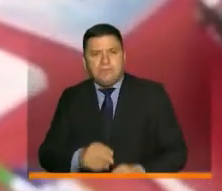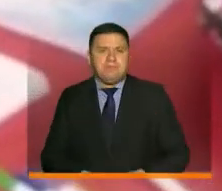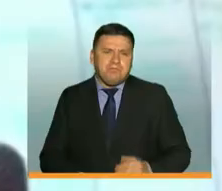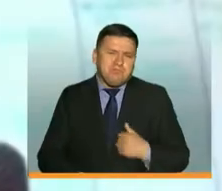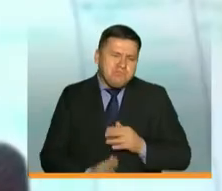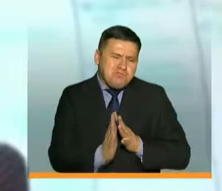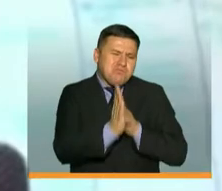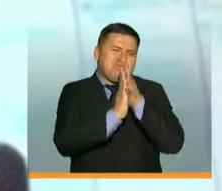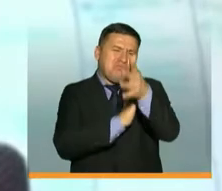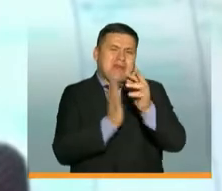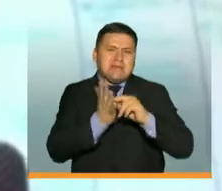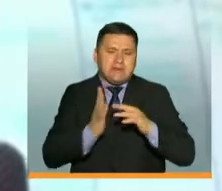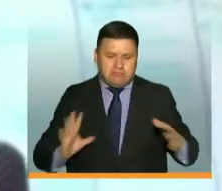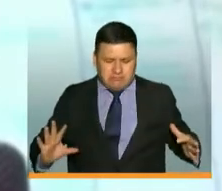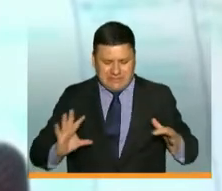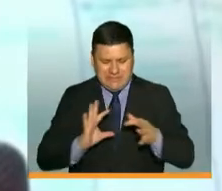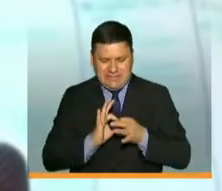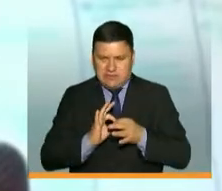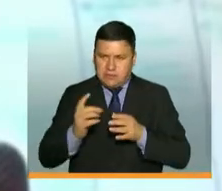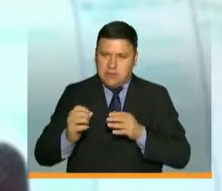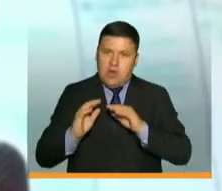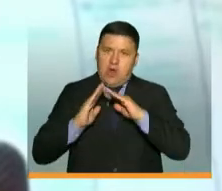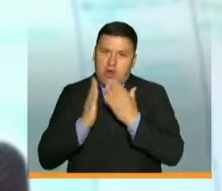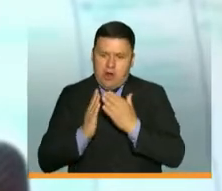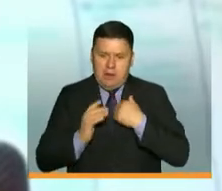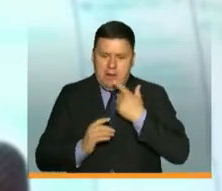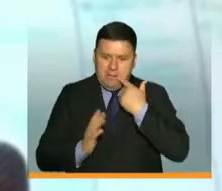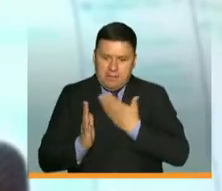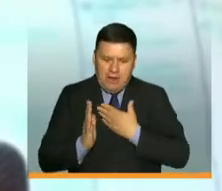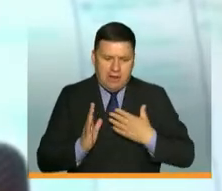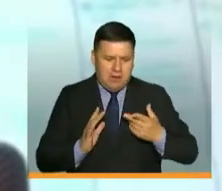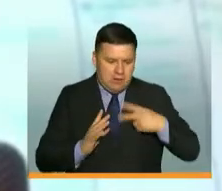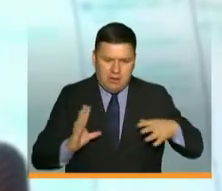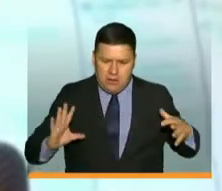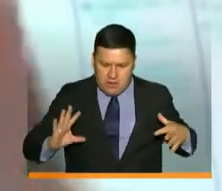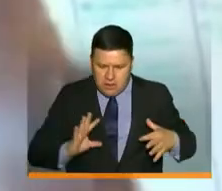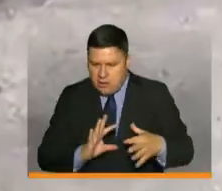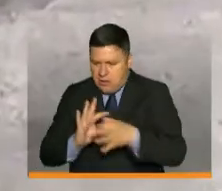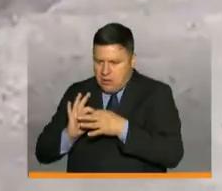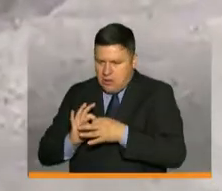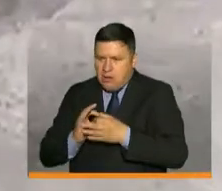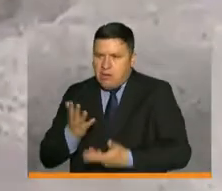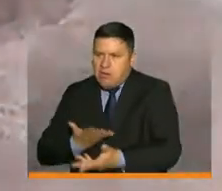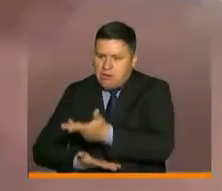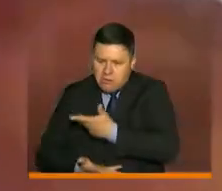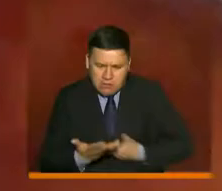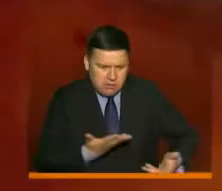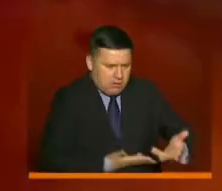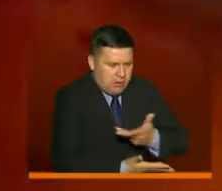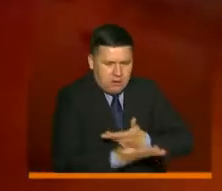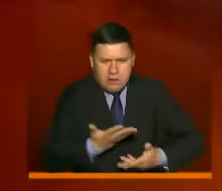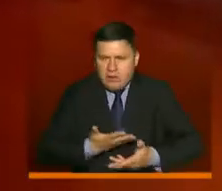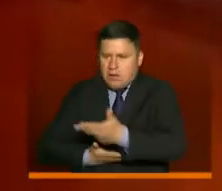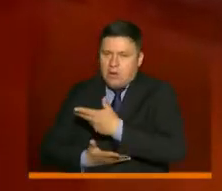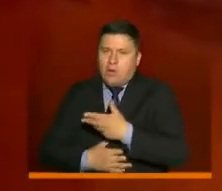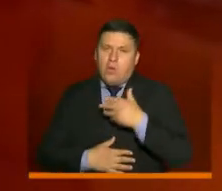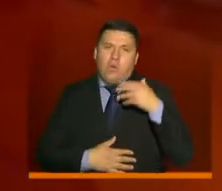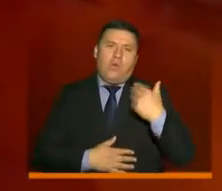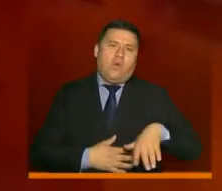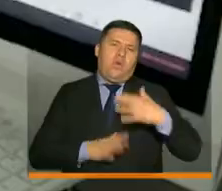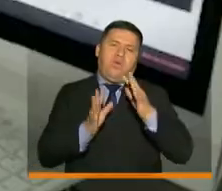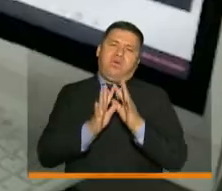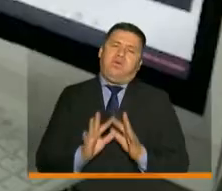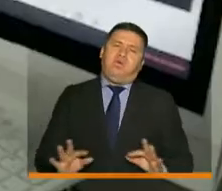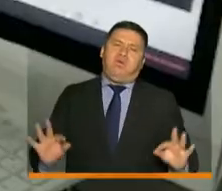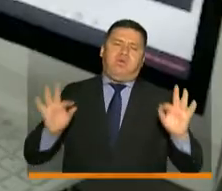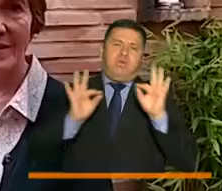mensaje de unión de esfuerzos, de apoyo mutuo, de retroalimentación constante es supremamente